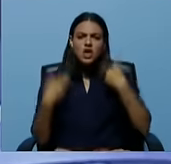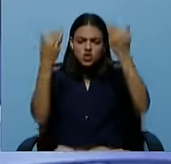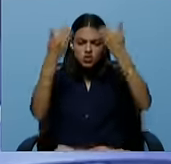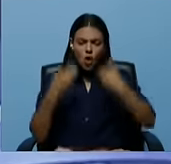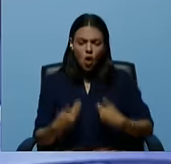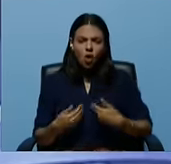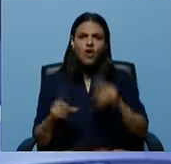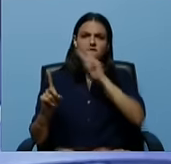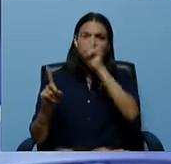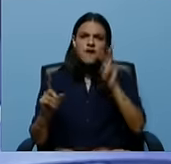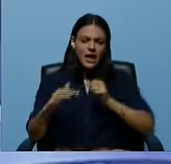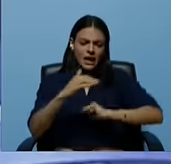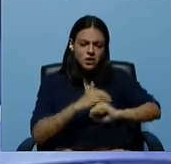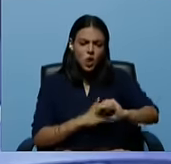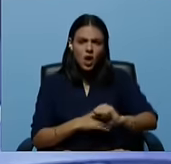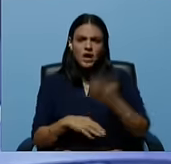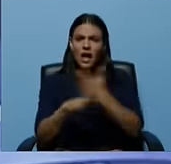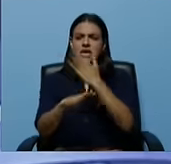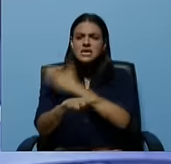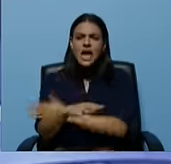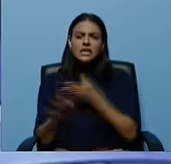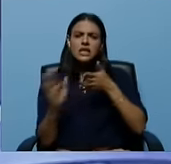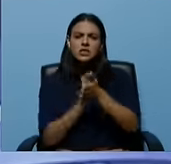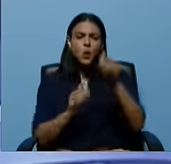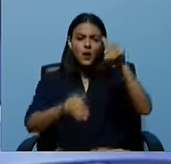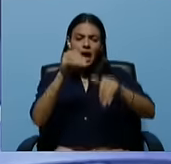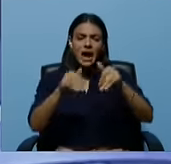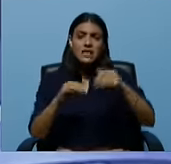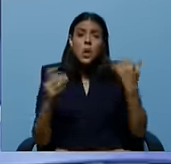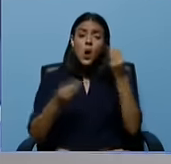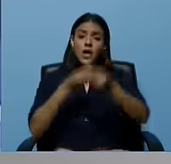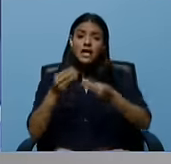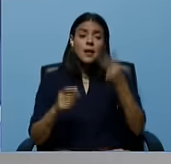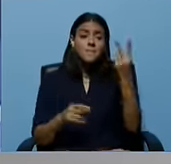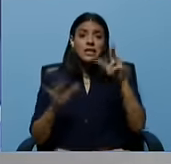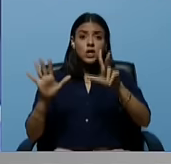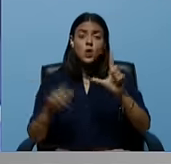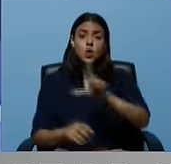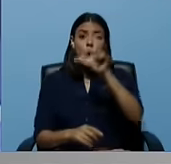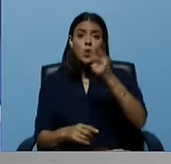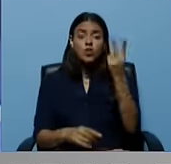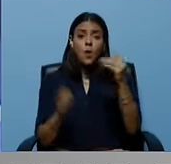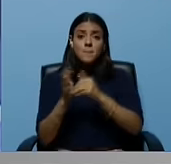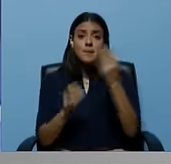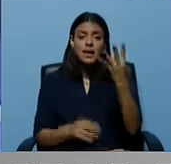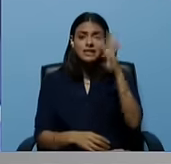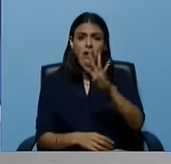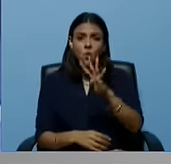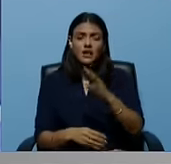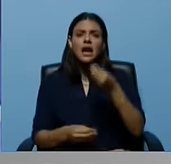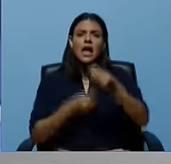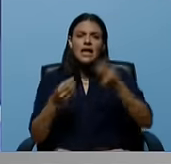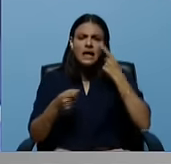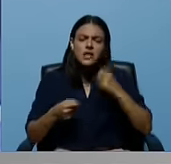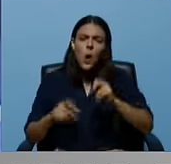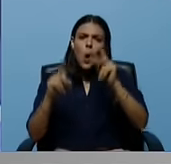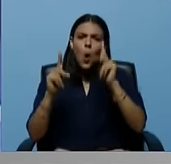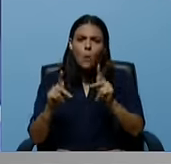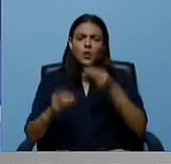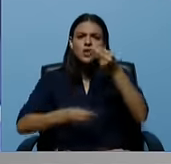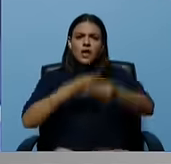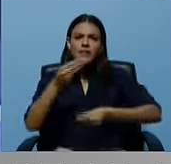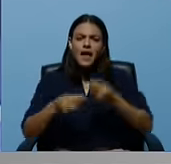ciudadano venezolano durante los pasados comicios celebrados el 28 de julio de 2024 en la oportunidad de